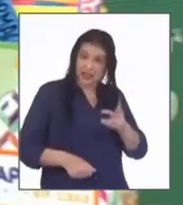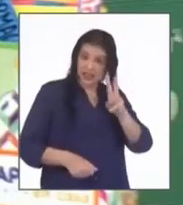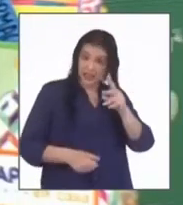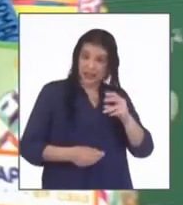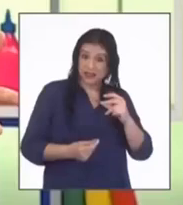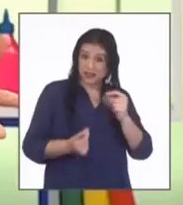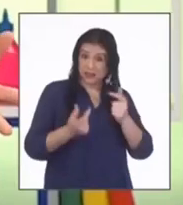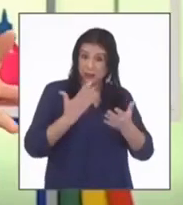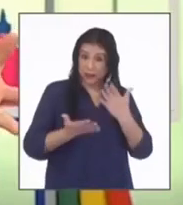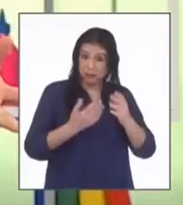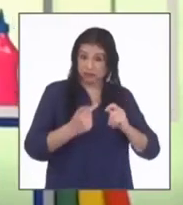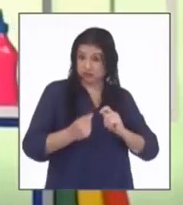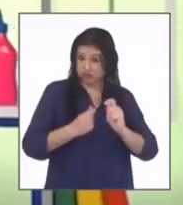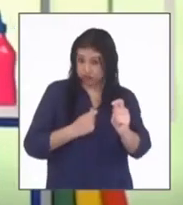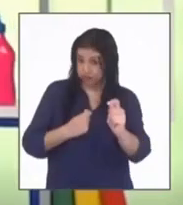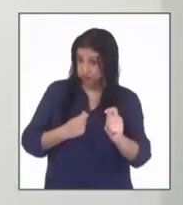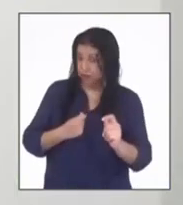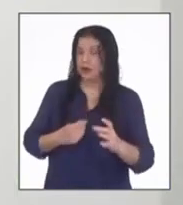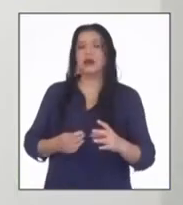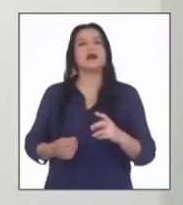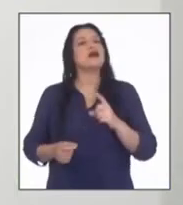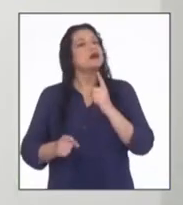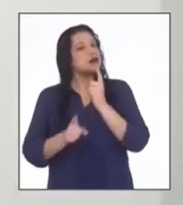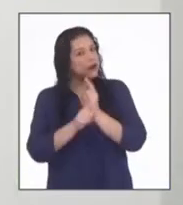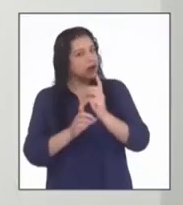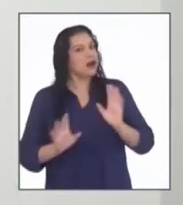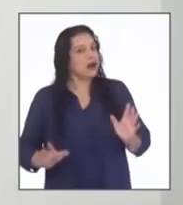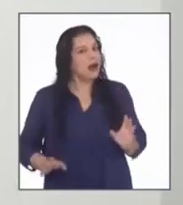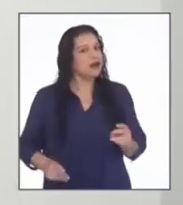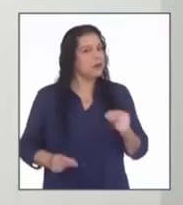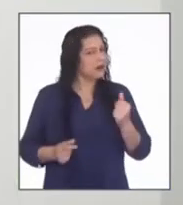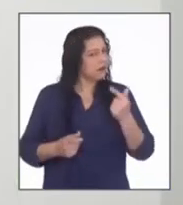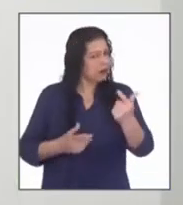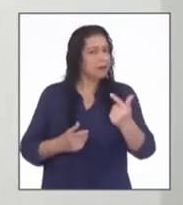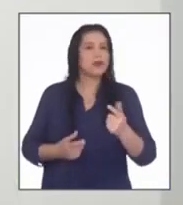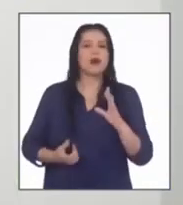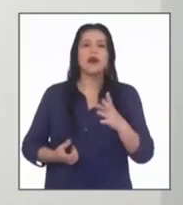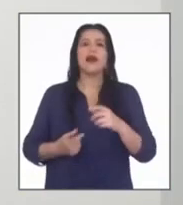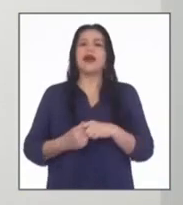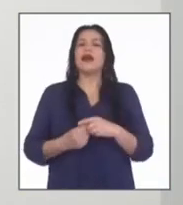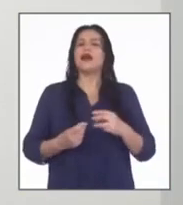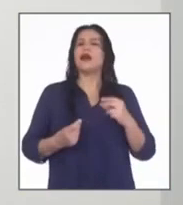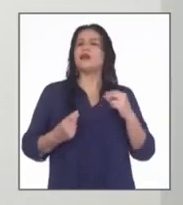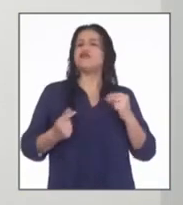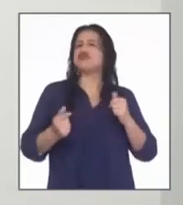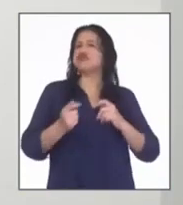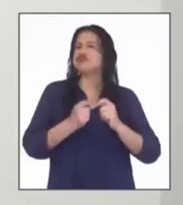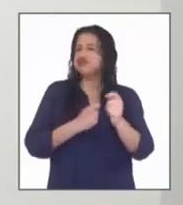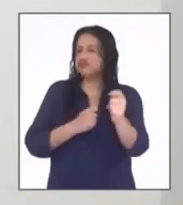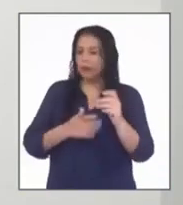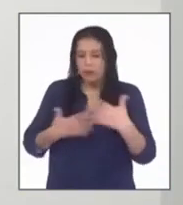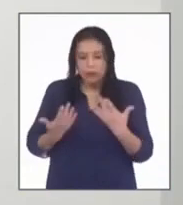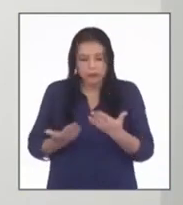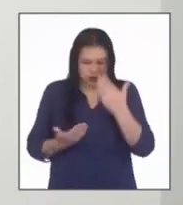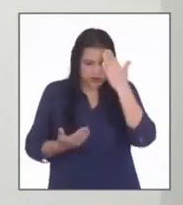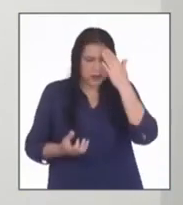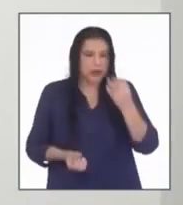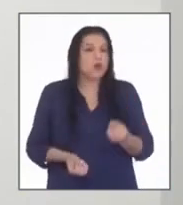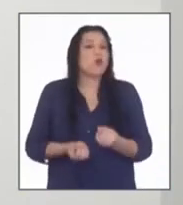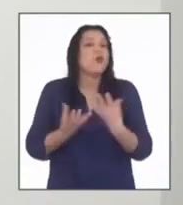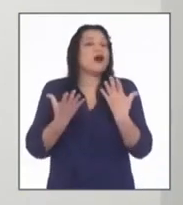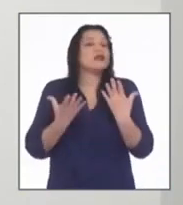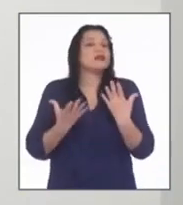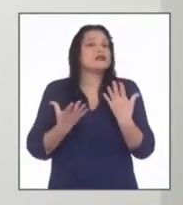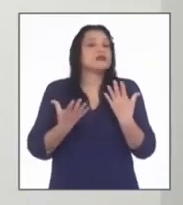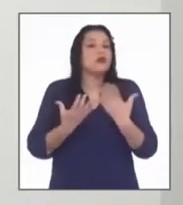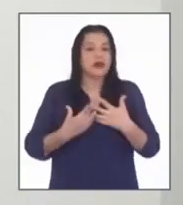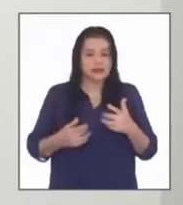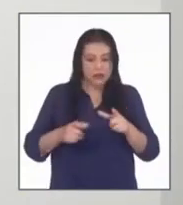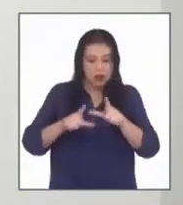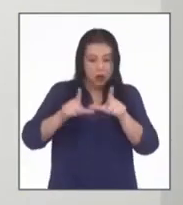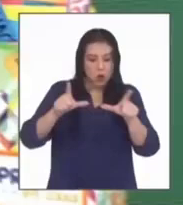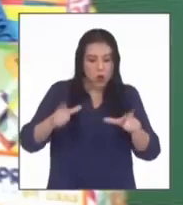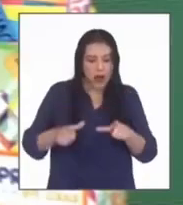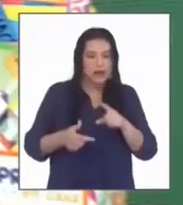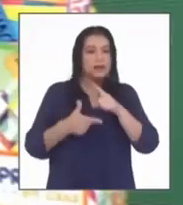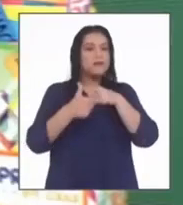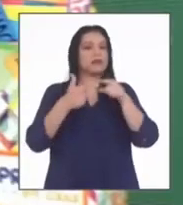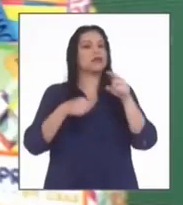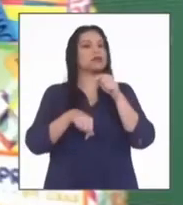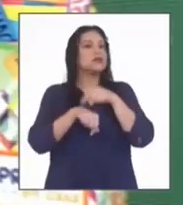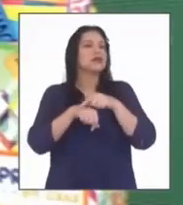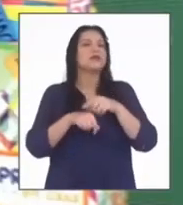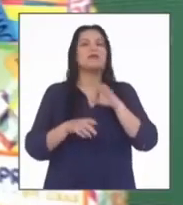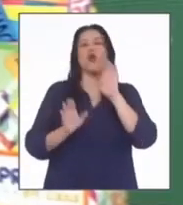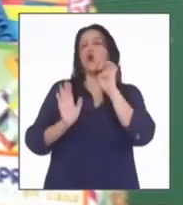irá más rápido. Claro, Stephanie. Por supuesto, y la velocidad la podemos calcular. Es espacio entre tiempo.